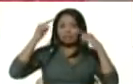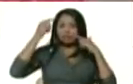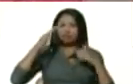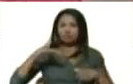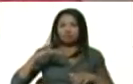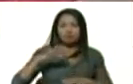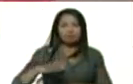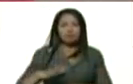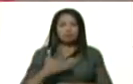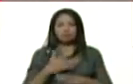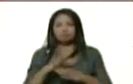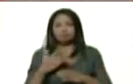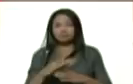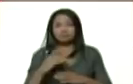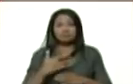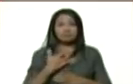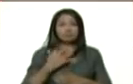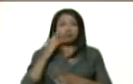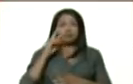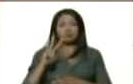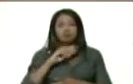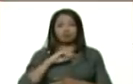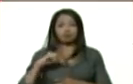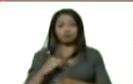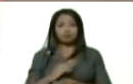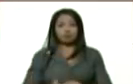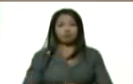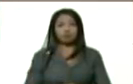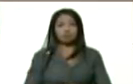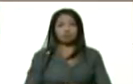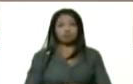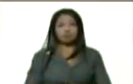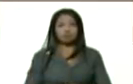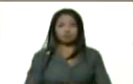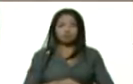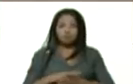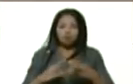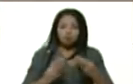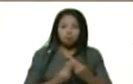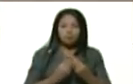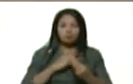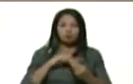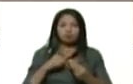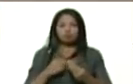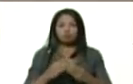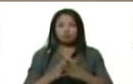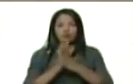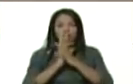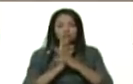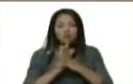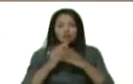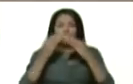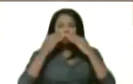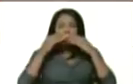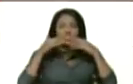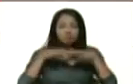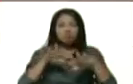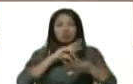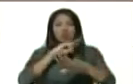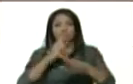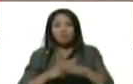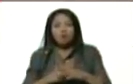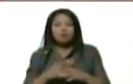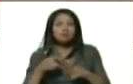encuentre, que nos está viendo y nos acompaña con sus oraciones, bendiciones, con todo su poder